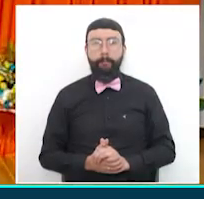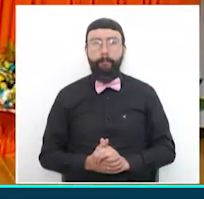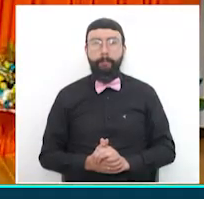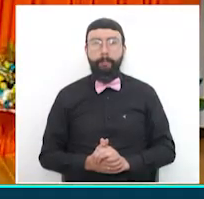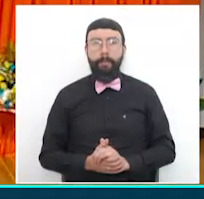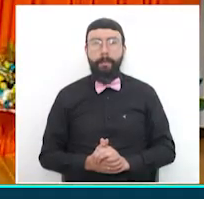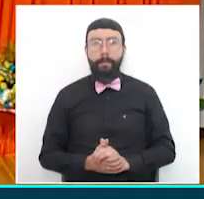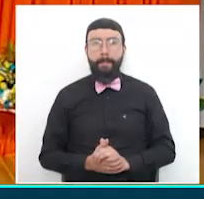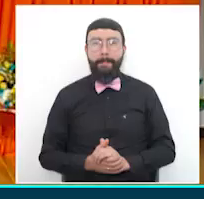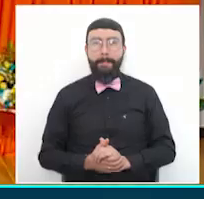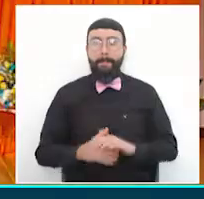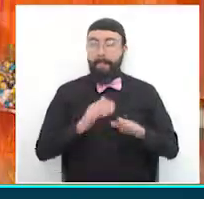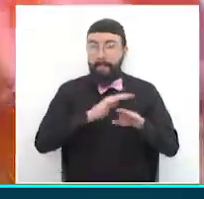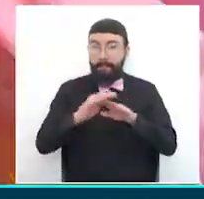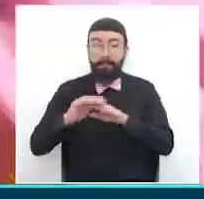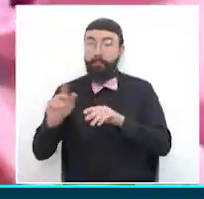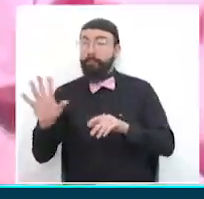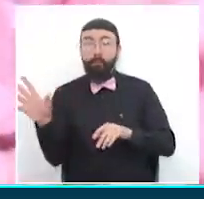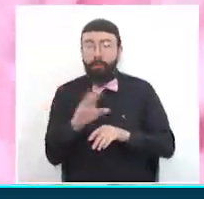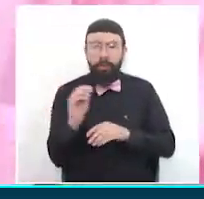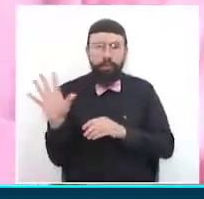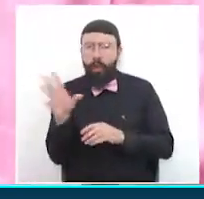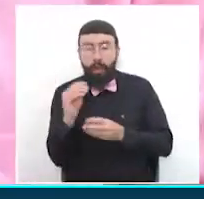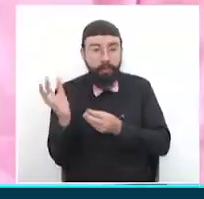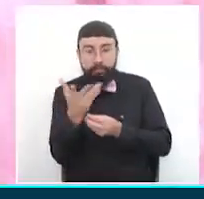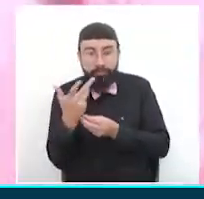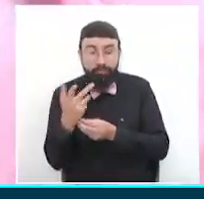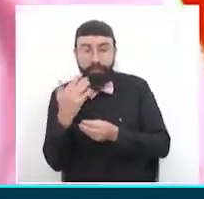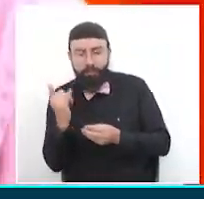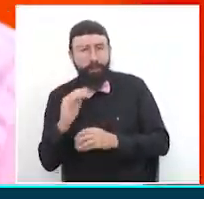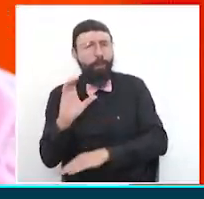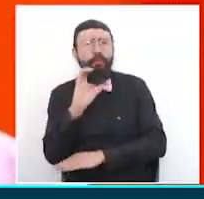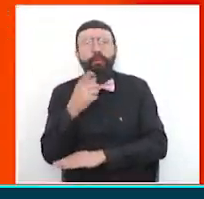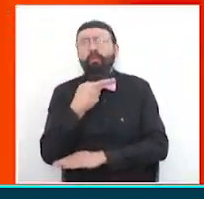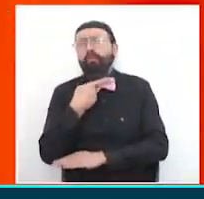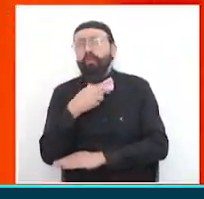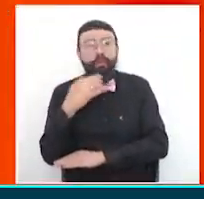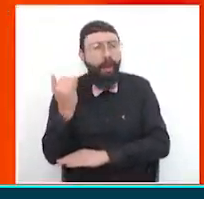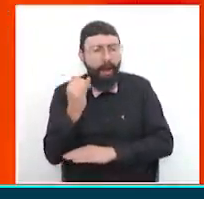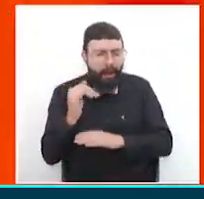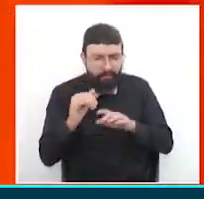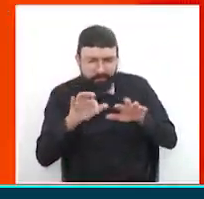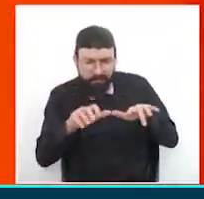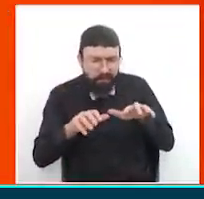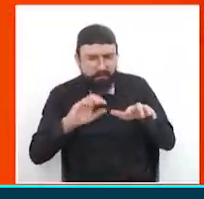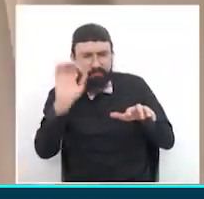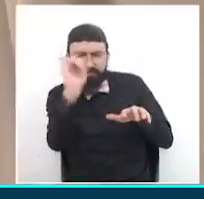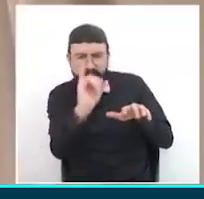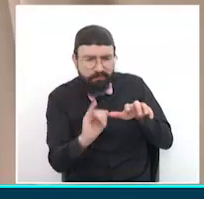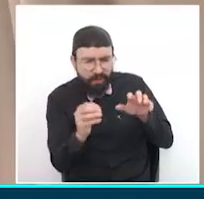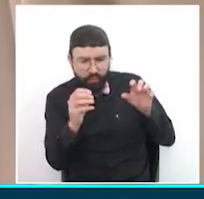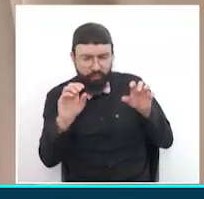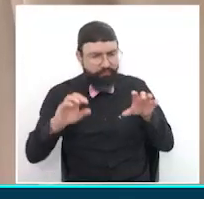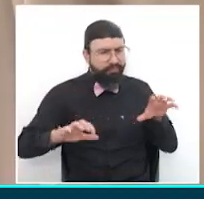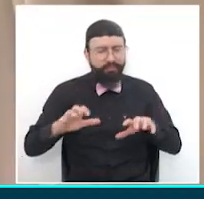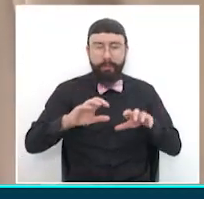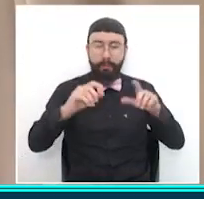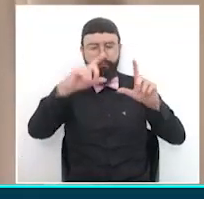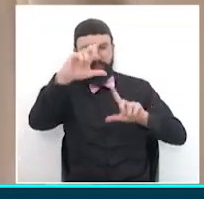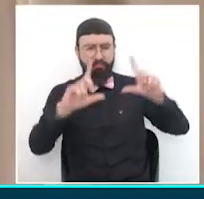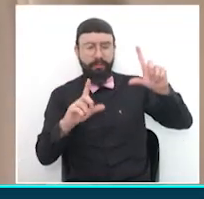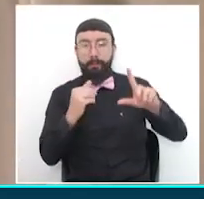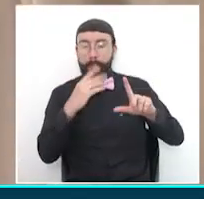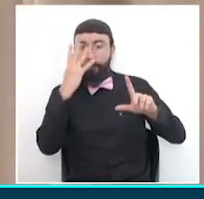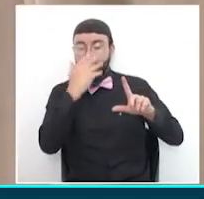Estamos convocando a todos los artistas y a todos los colombianos amantes de las artes gráficas a que nos envíen sus propuestas a partir de la